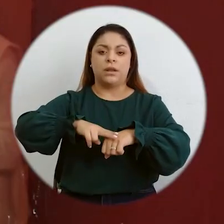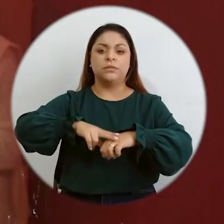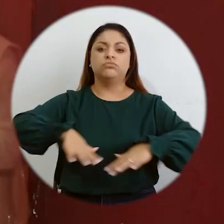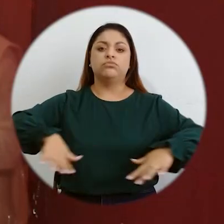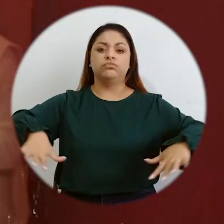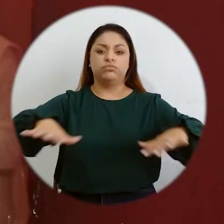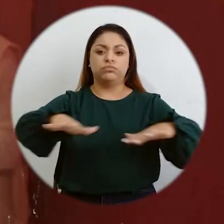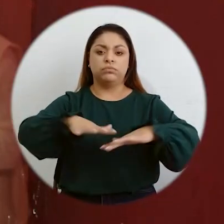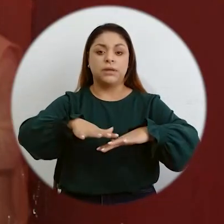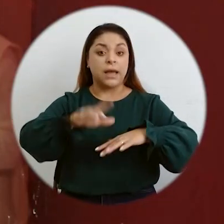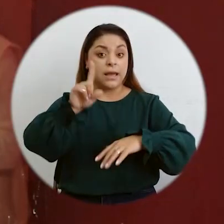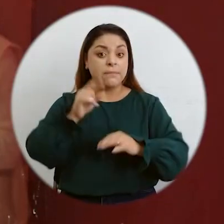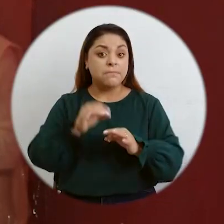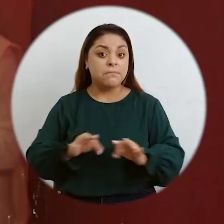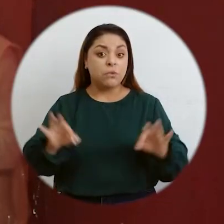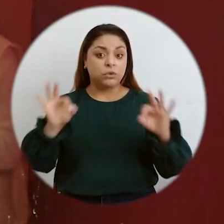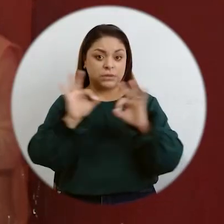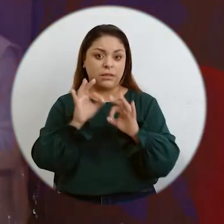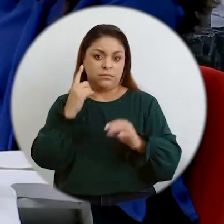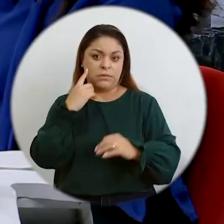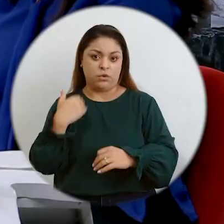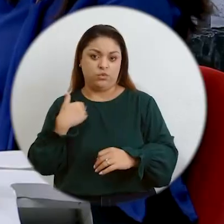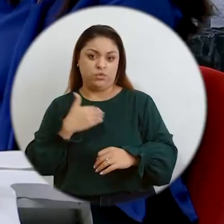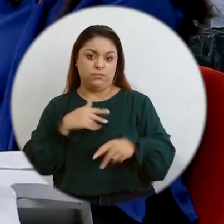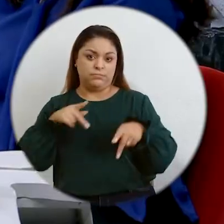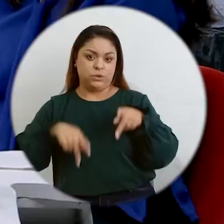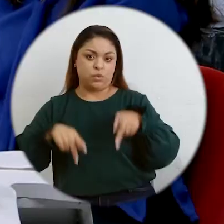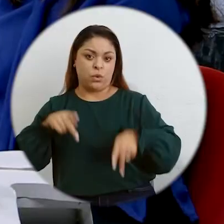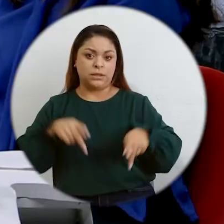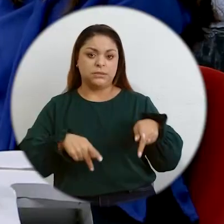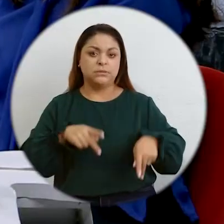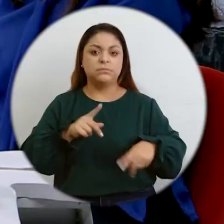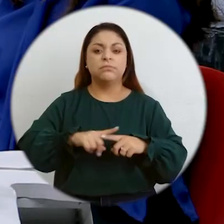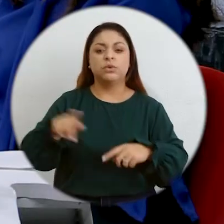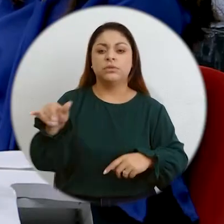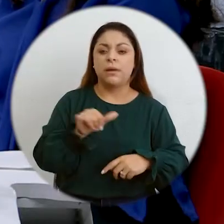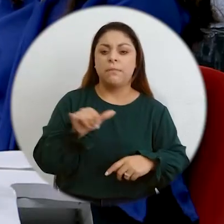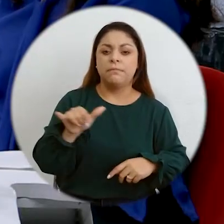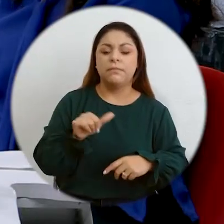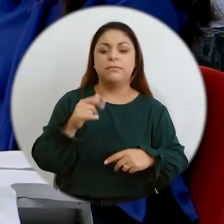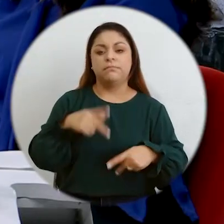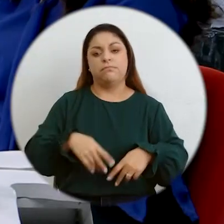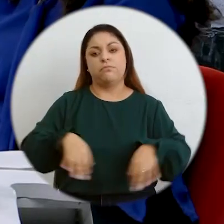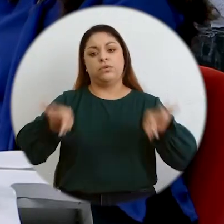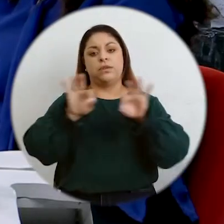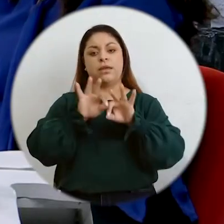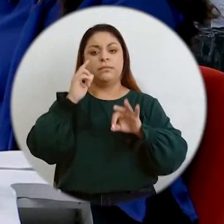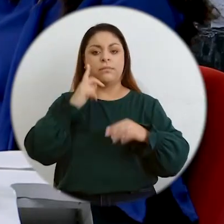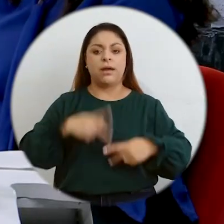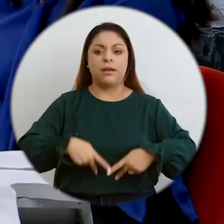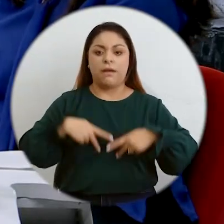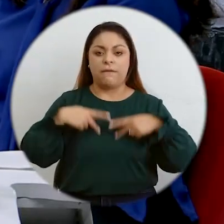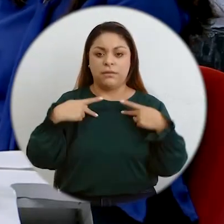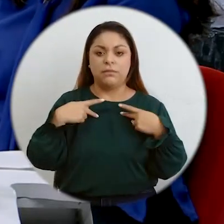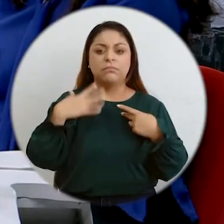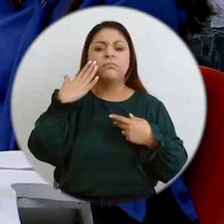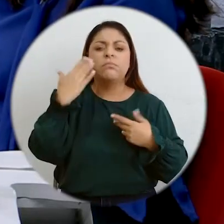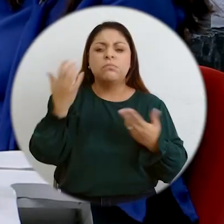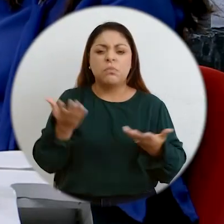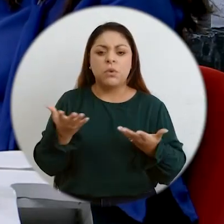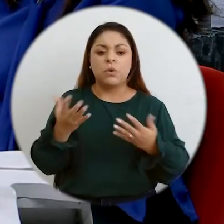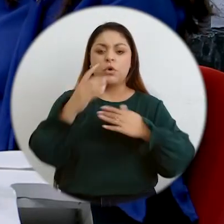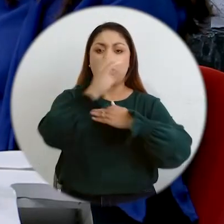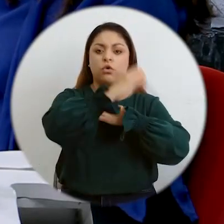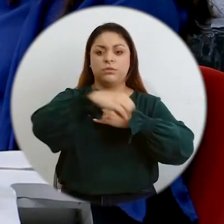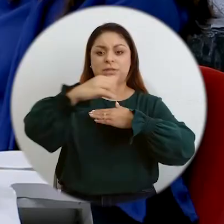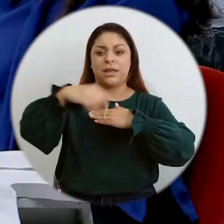sea importante para nosotras y nosotros como personas, sino también para la vida misma, ¿verdad? Porque son los océanos al